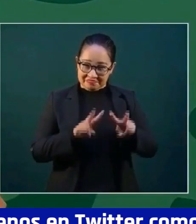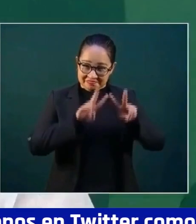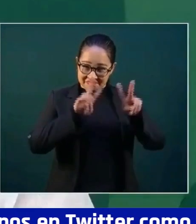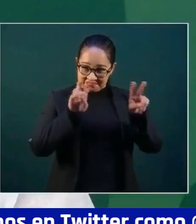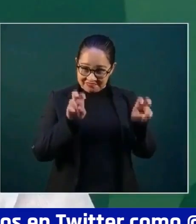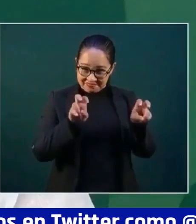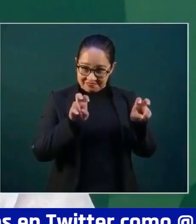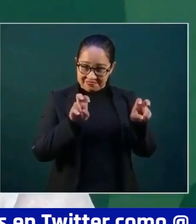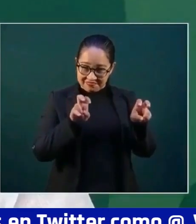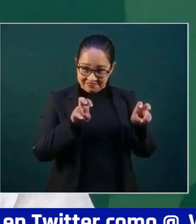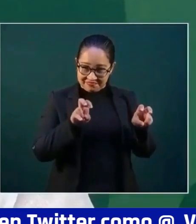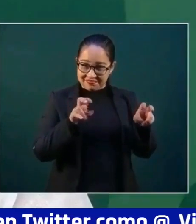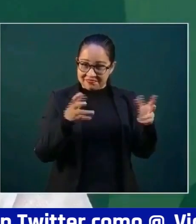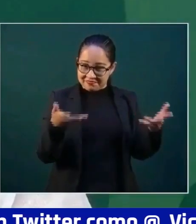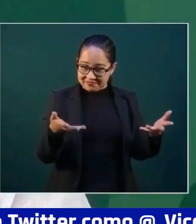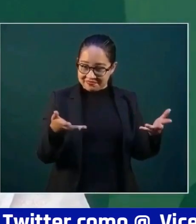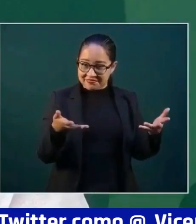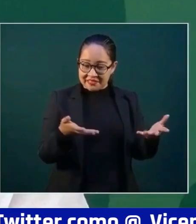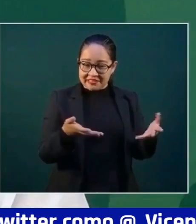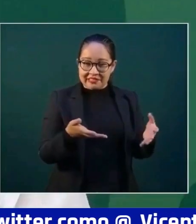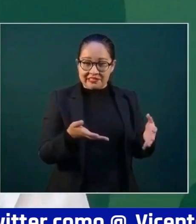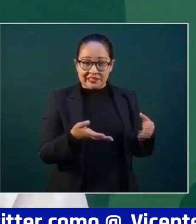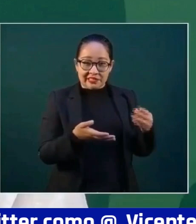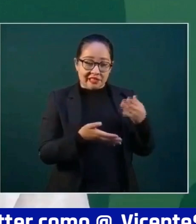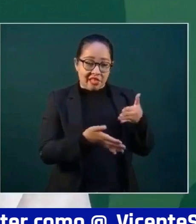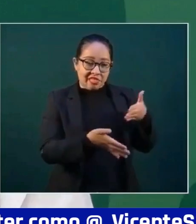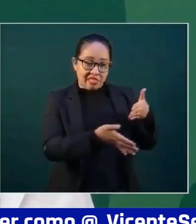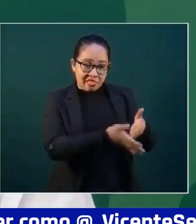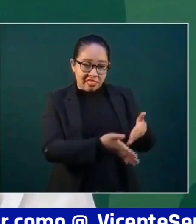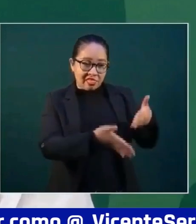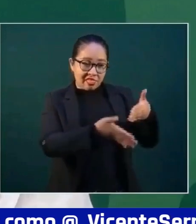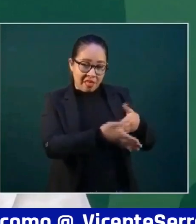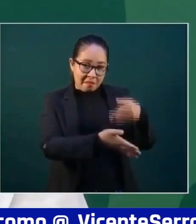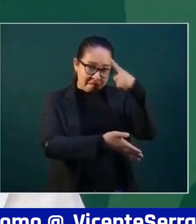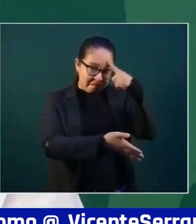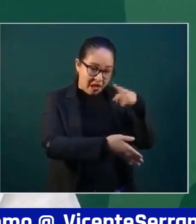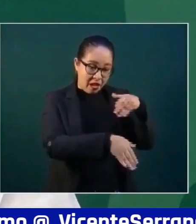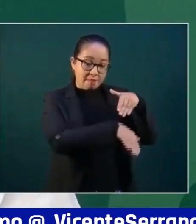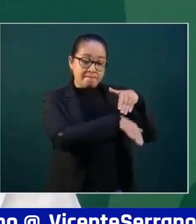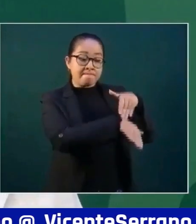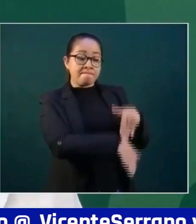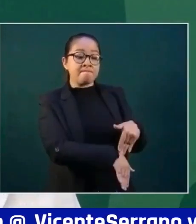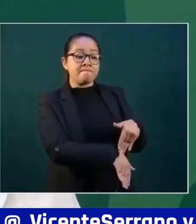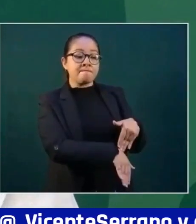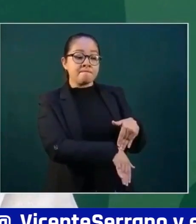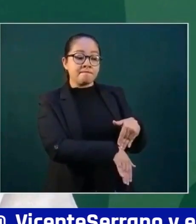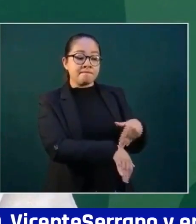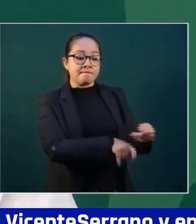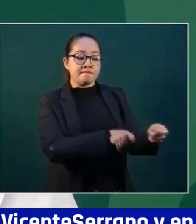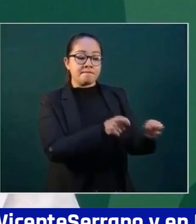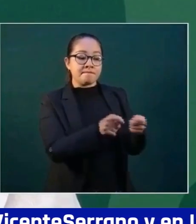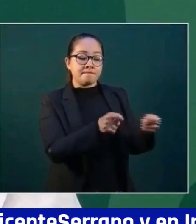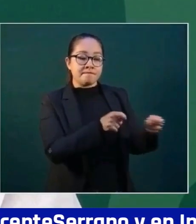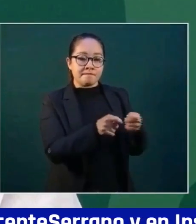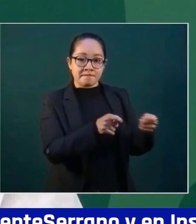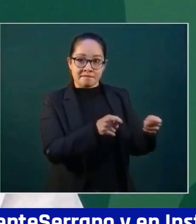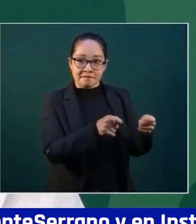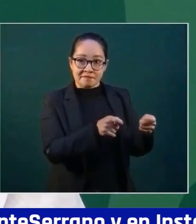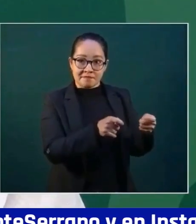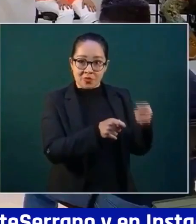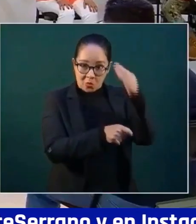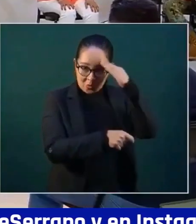queriendo someter políticamente al pueblo de Cuba,